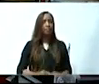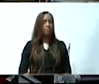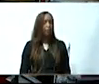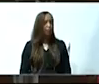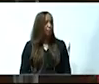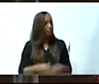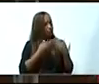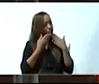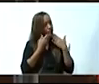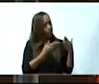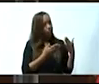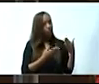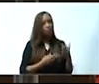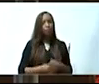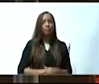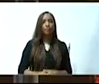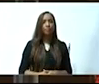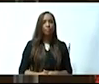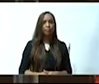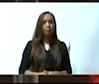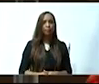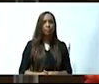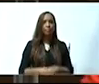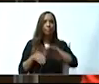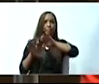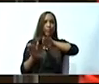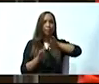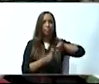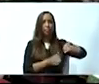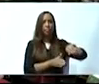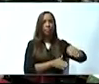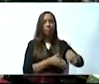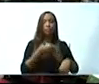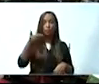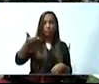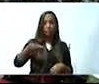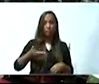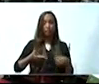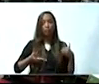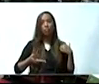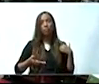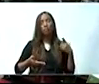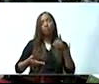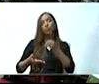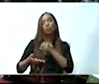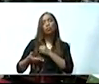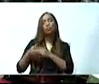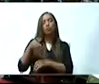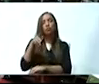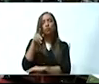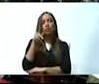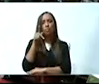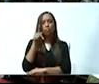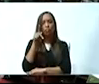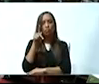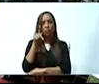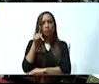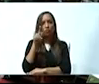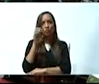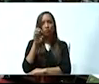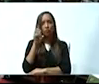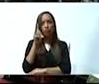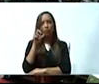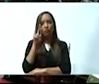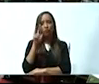Diputado Pedro Martínez, de Alianza País. Muchas gracias, presidente, colegas. Nosotros hemos